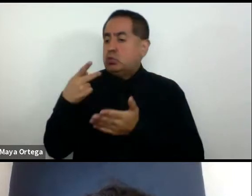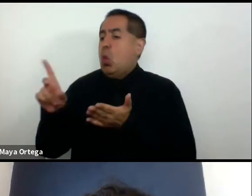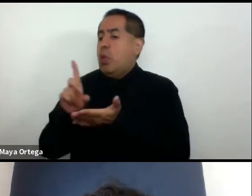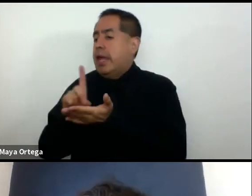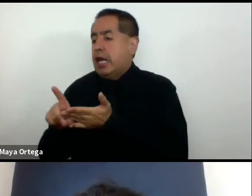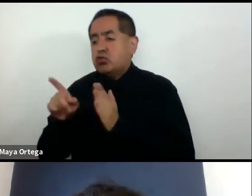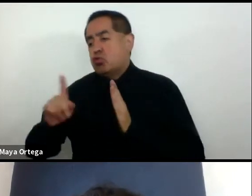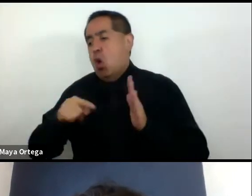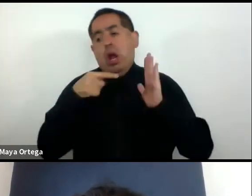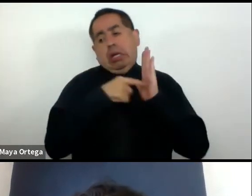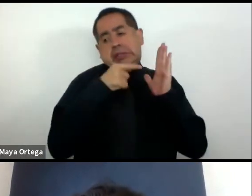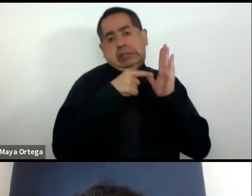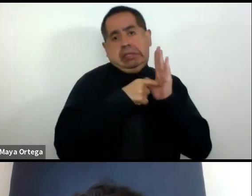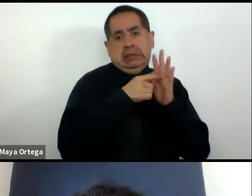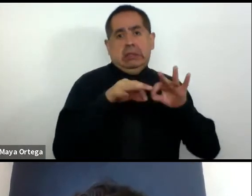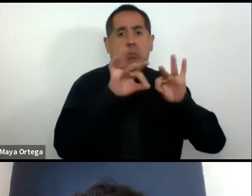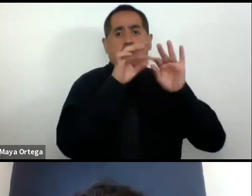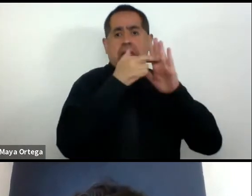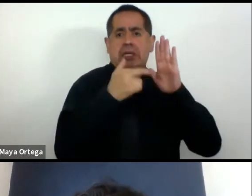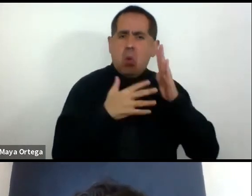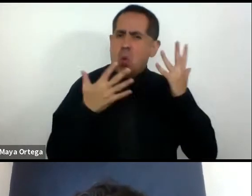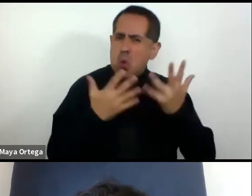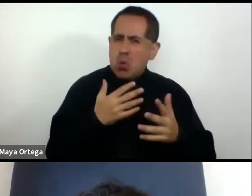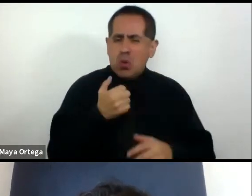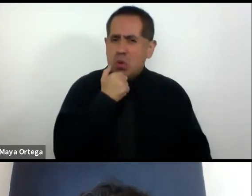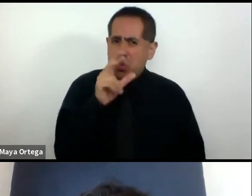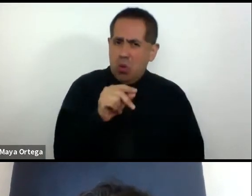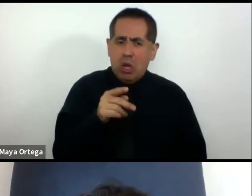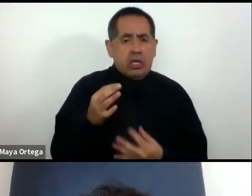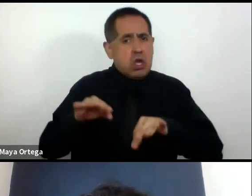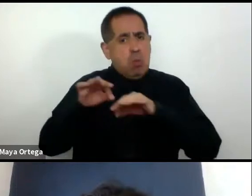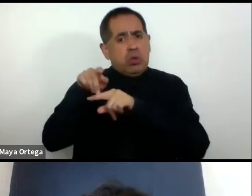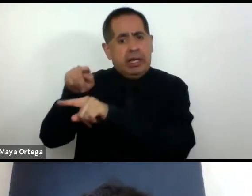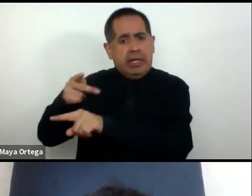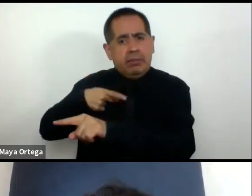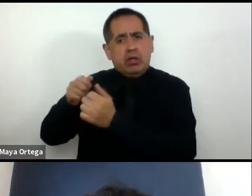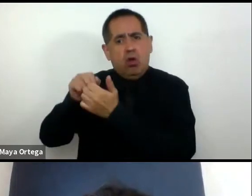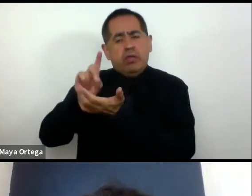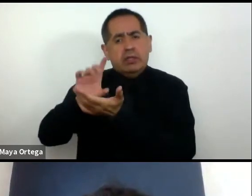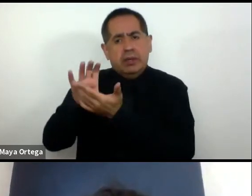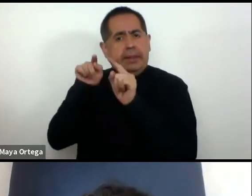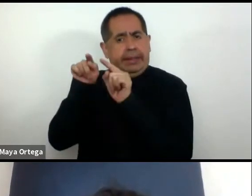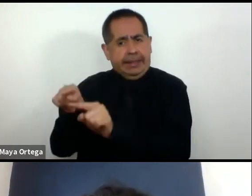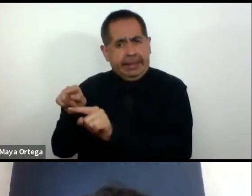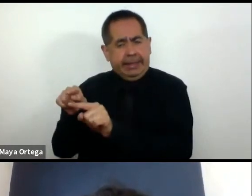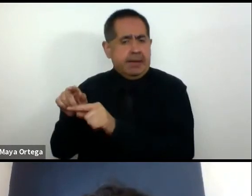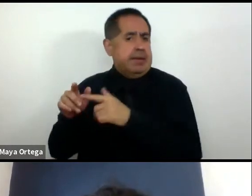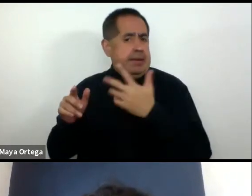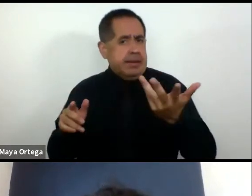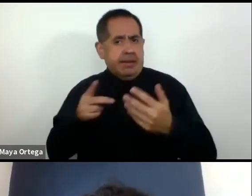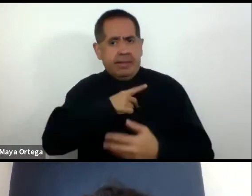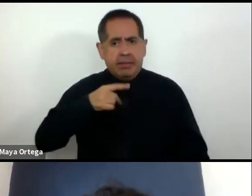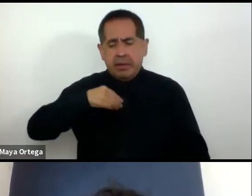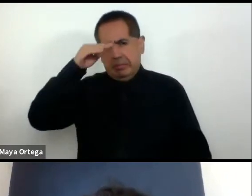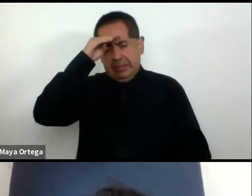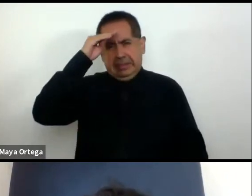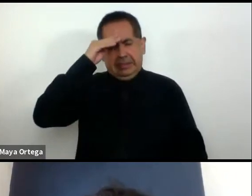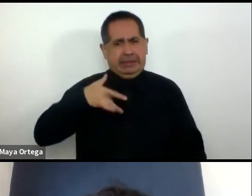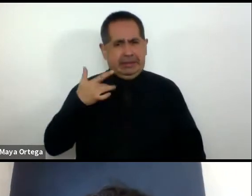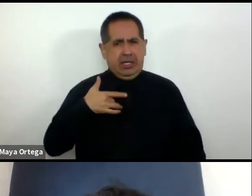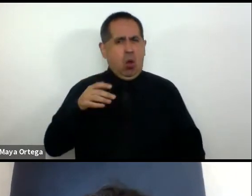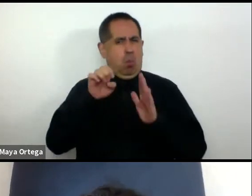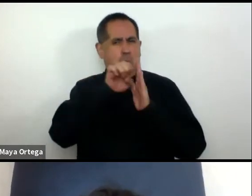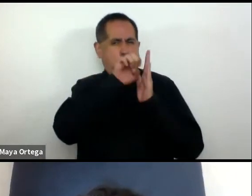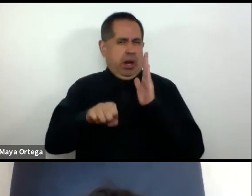en general, no solo a las personas con discapacidad. Pero creo que tenemos que empezar a cuestionarnos. Y voy a poner un